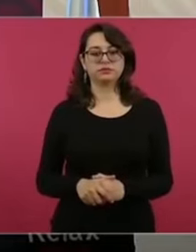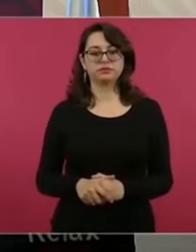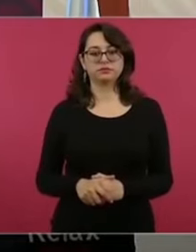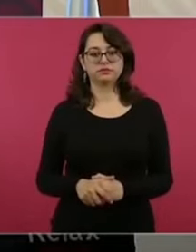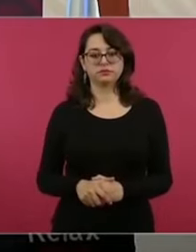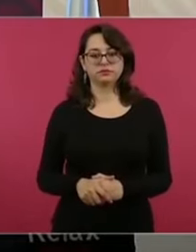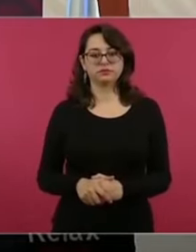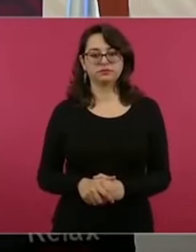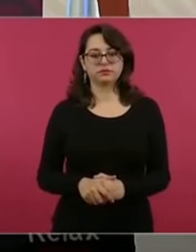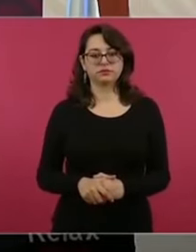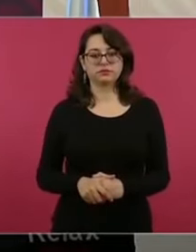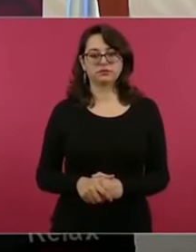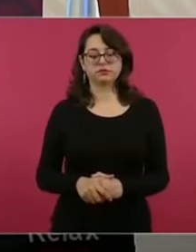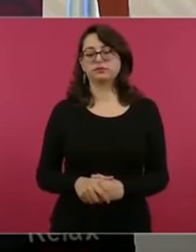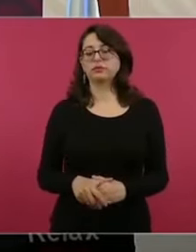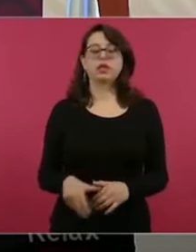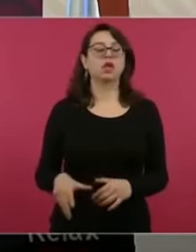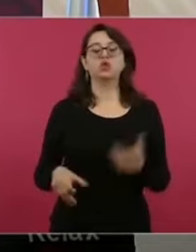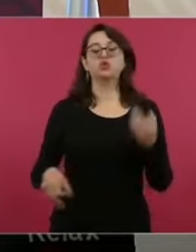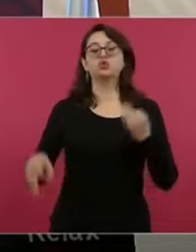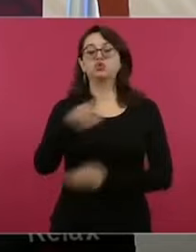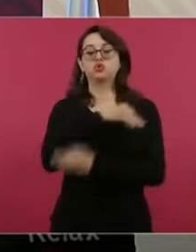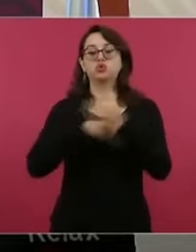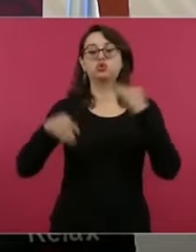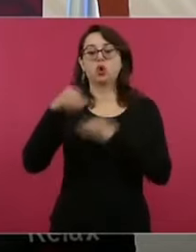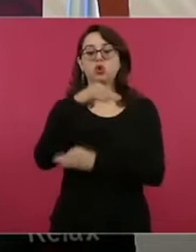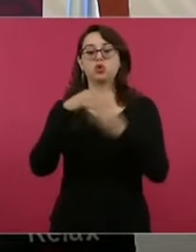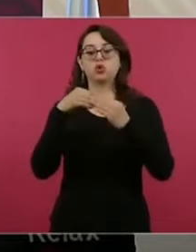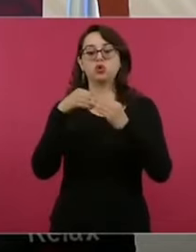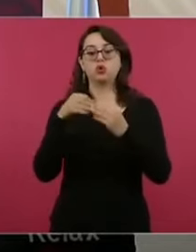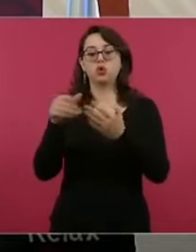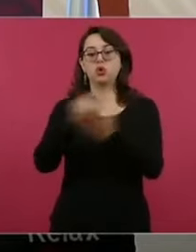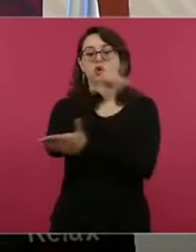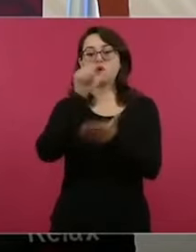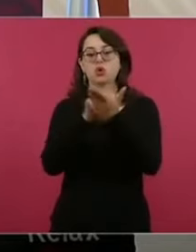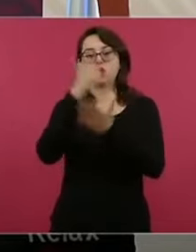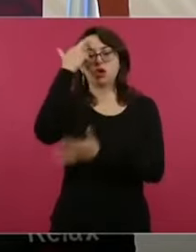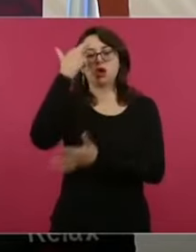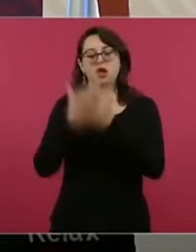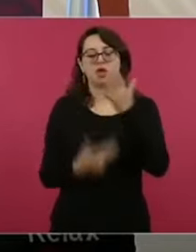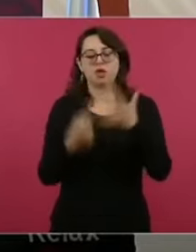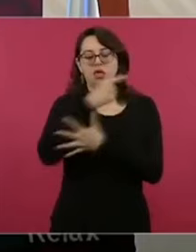esos son los delitos. A ver, en homicidios.